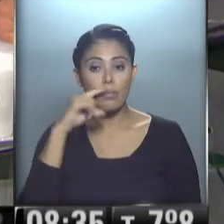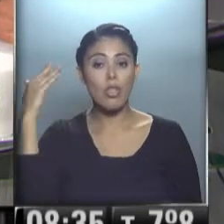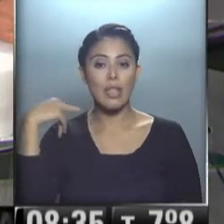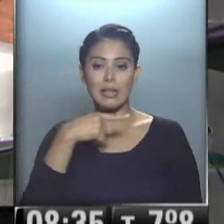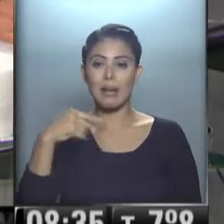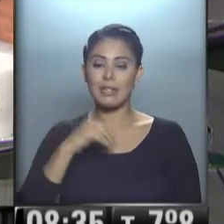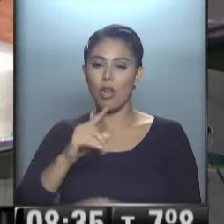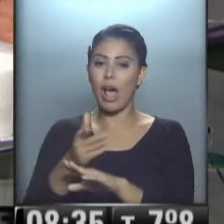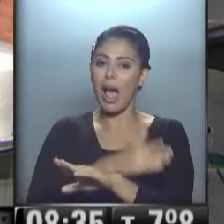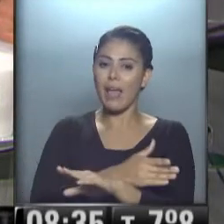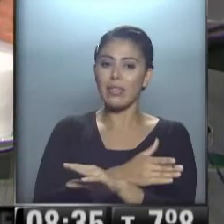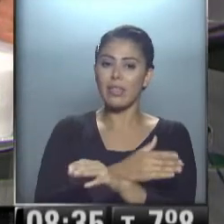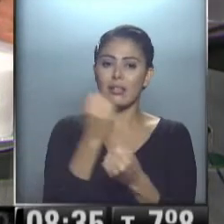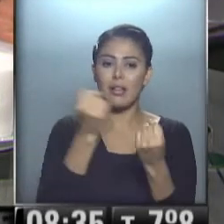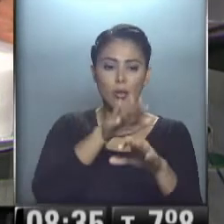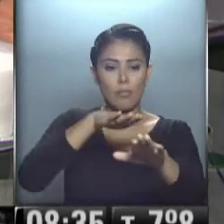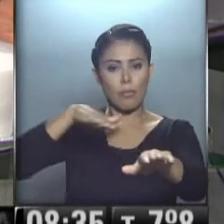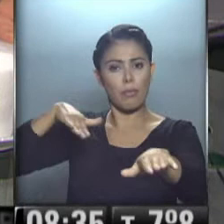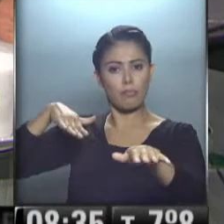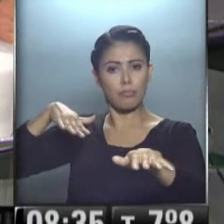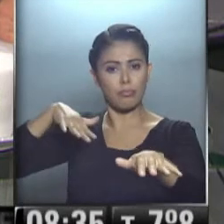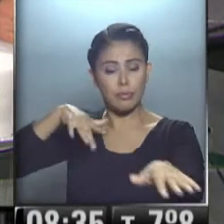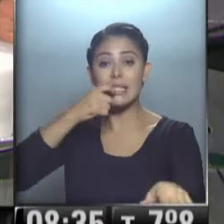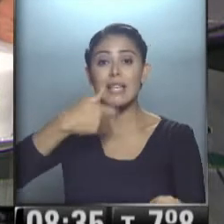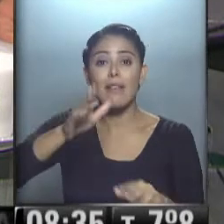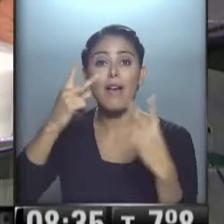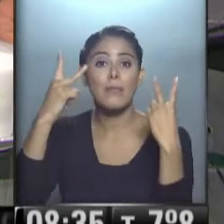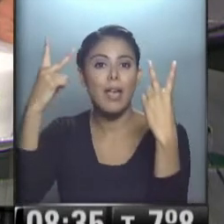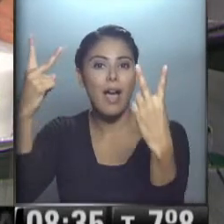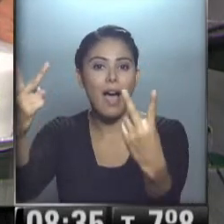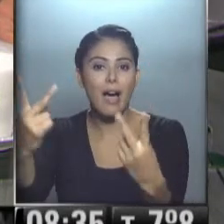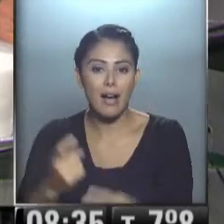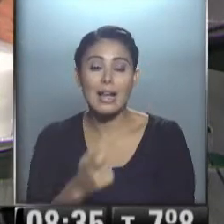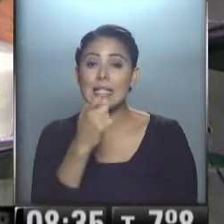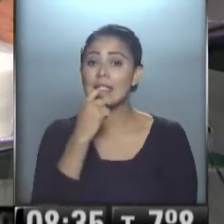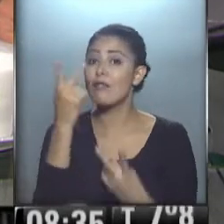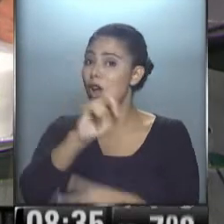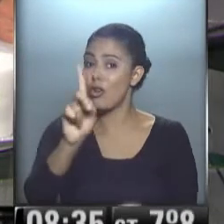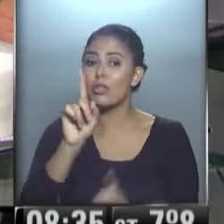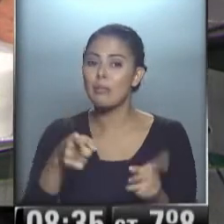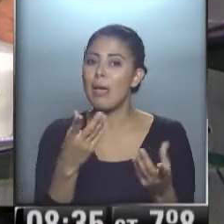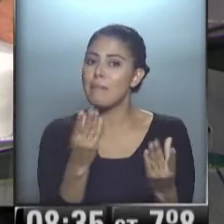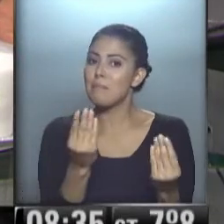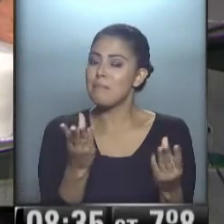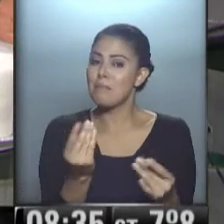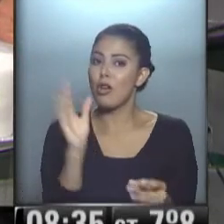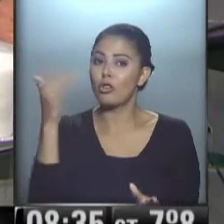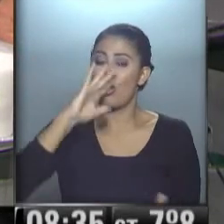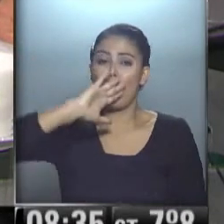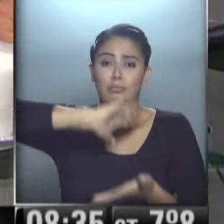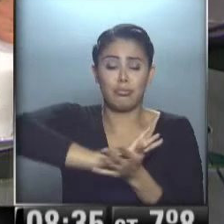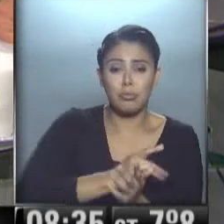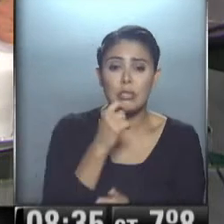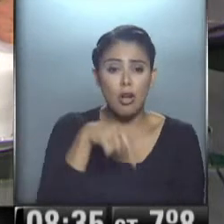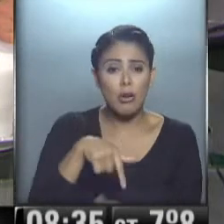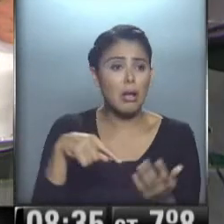santa había largas colas cargando nafta para quienes viajaban y para que no para quienes no viajaban también por temor a que no hubiera nafta y si uno recorre